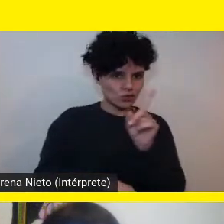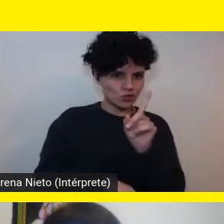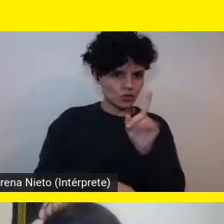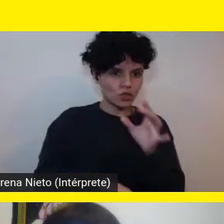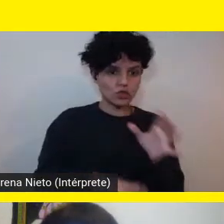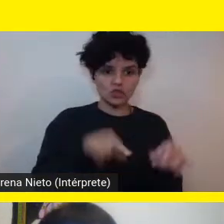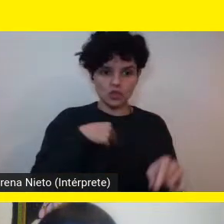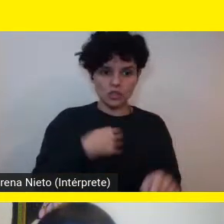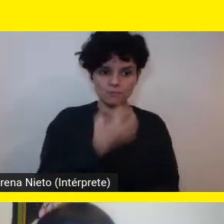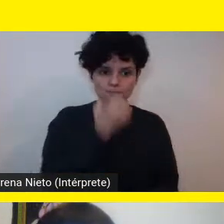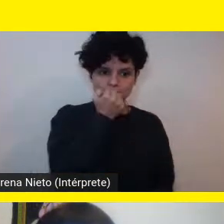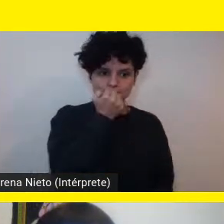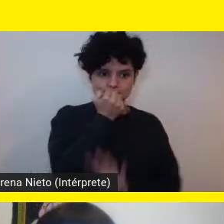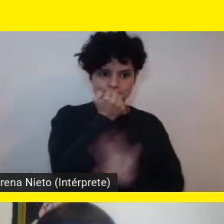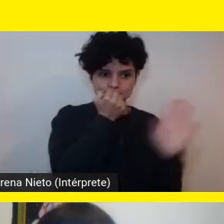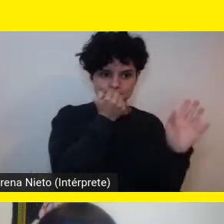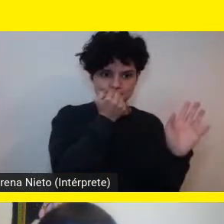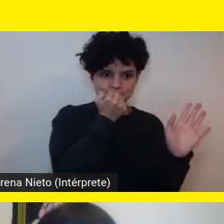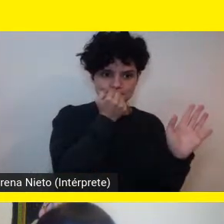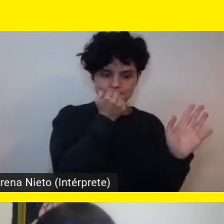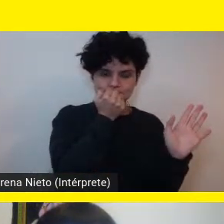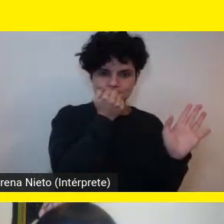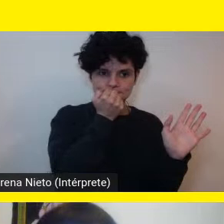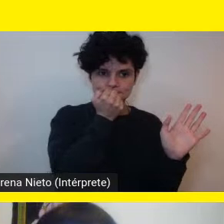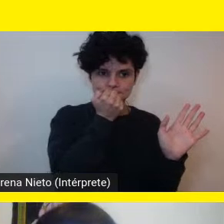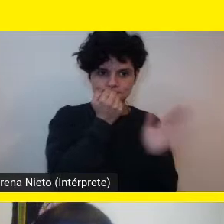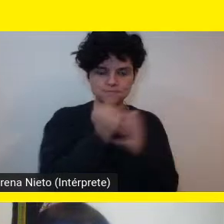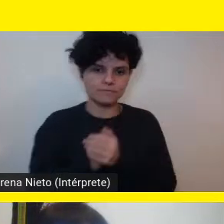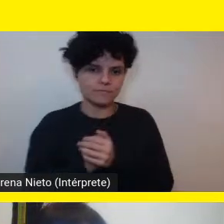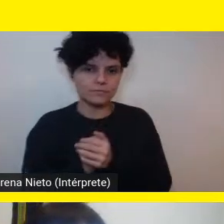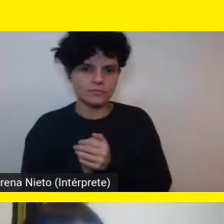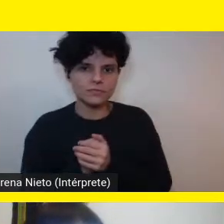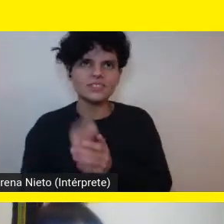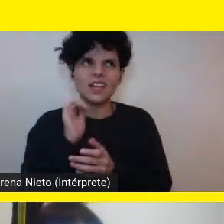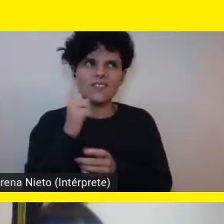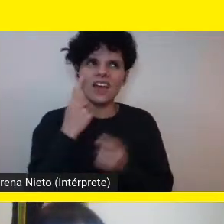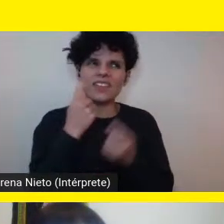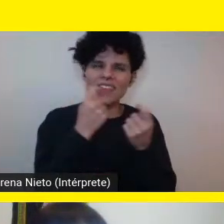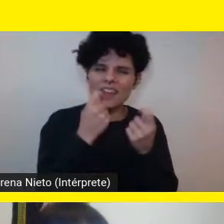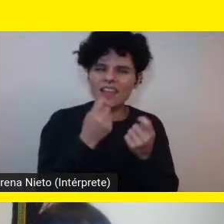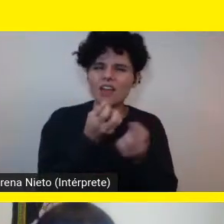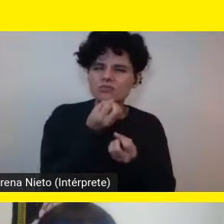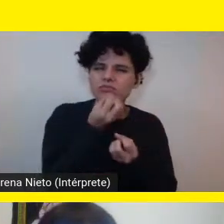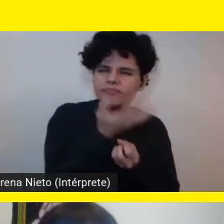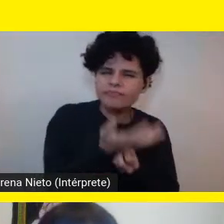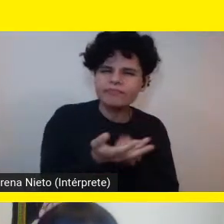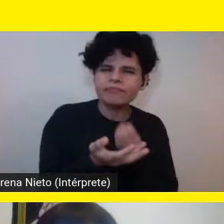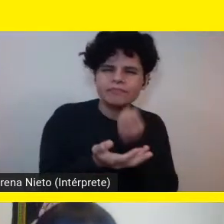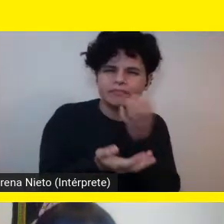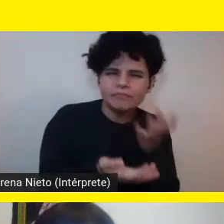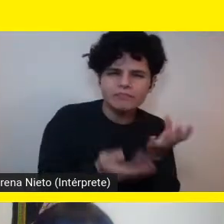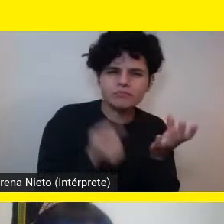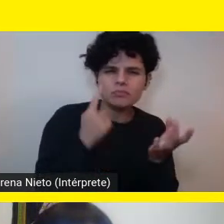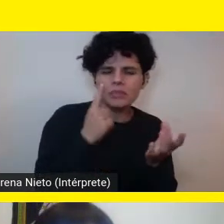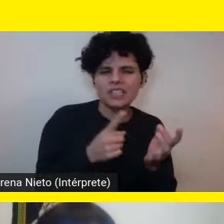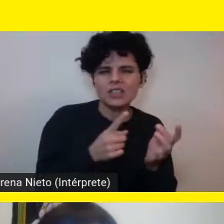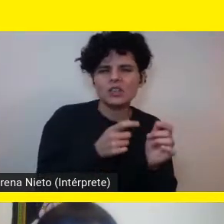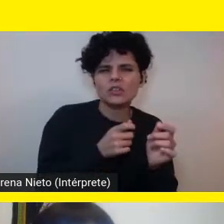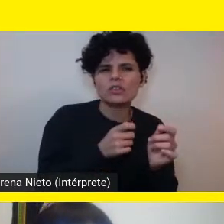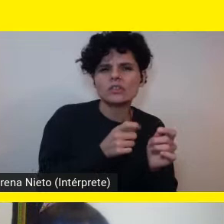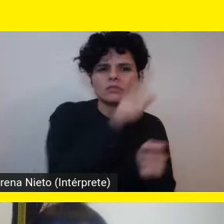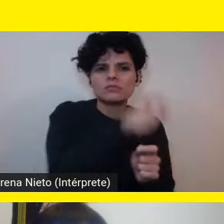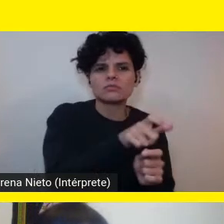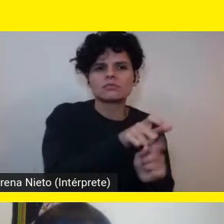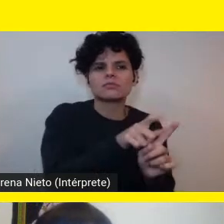¿ya? O había intentado más bien decirlo al par de personas más cercanas que tenía y ambas me habían dicho,